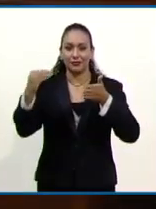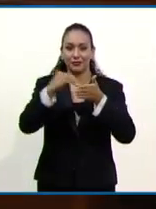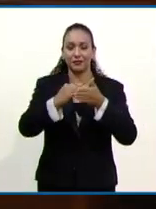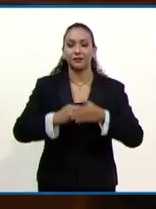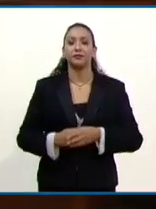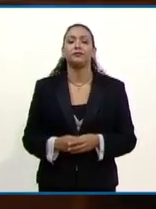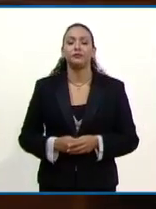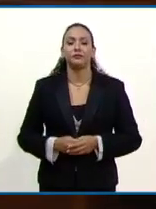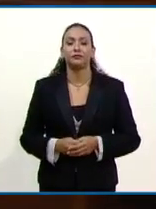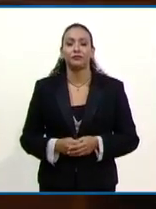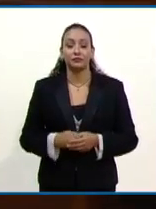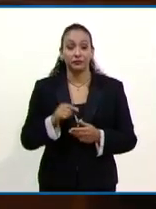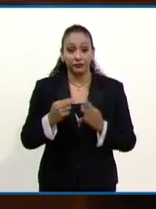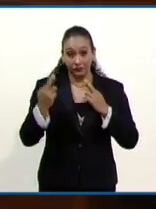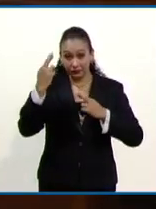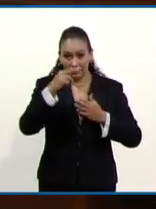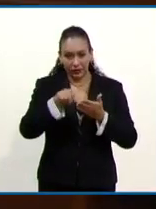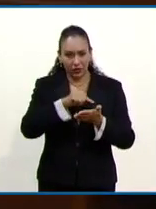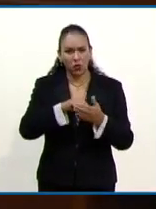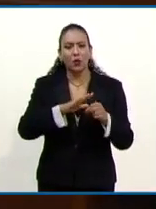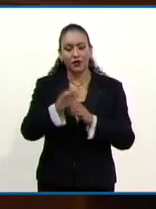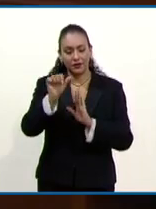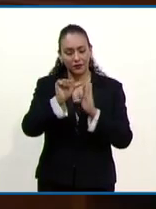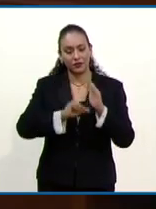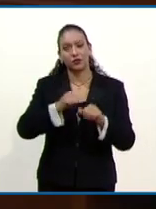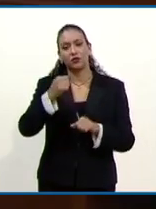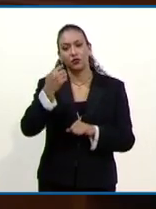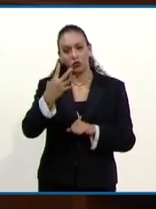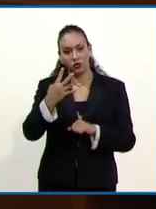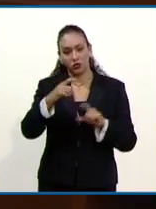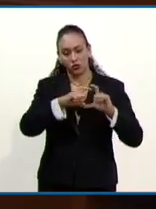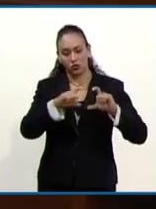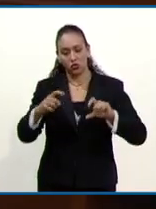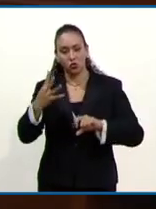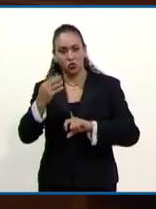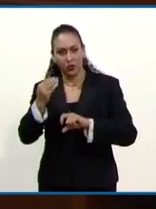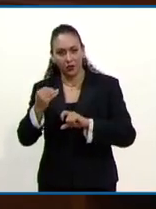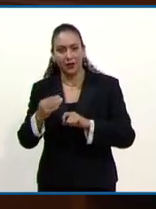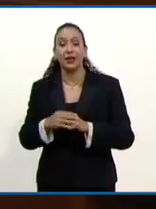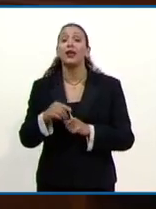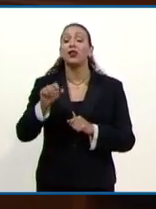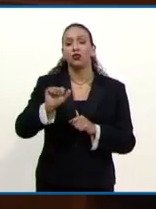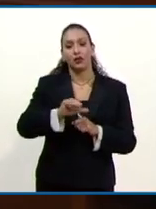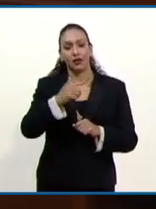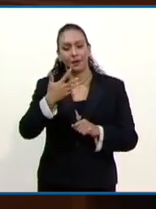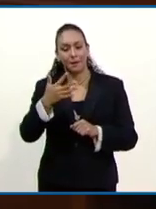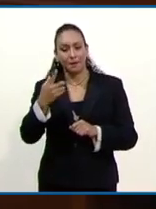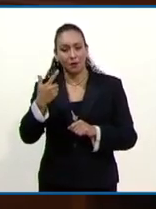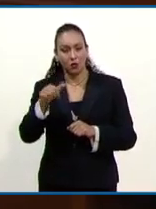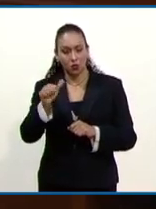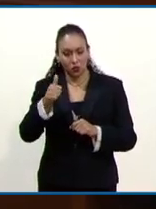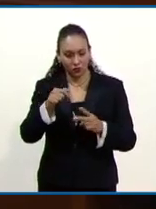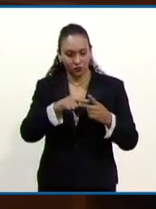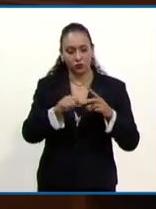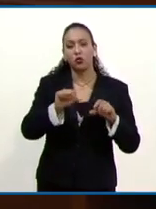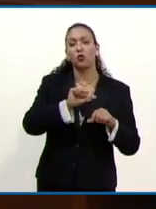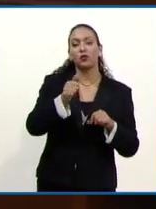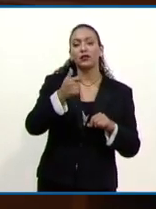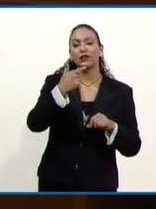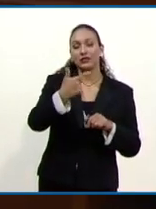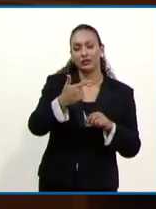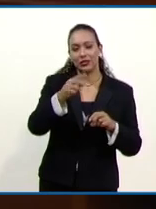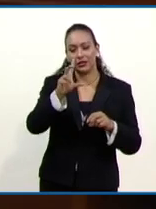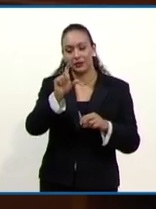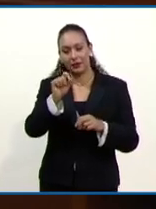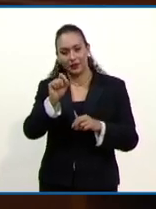Se propone la invalidez de los artículos 4, fracción 11ª, 24, fracción 7ª, 29 y 30,